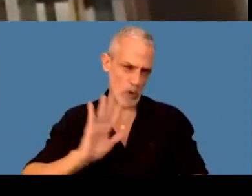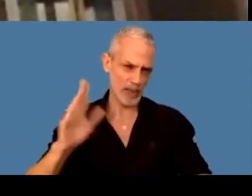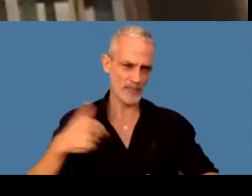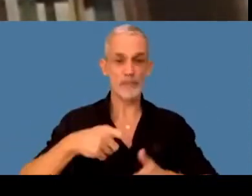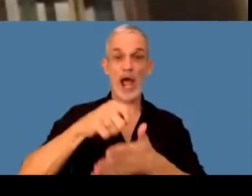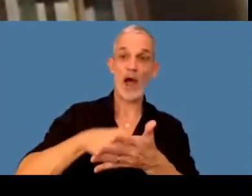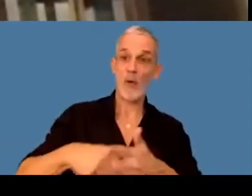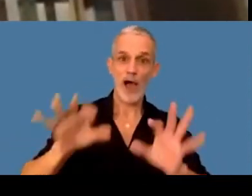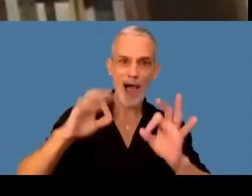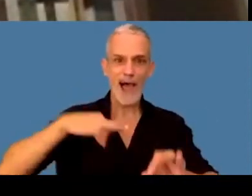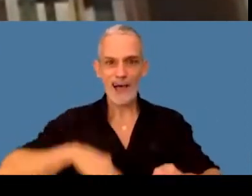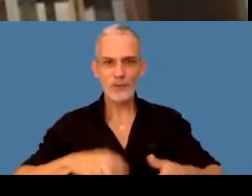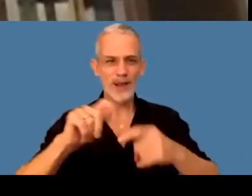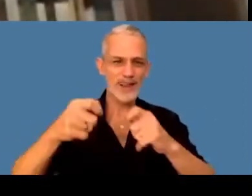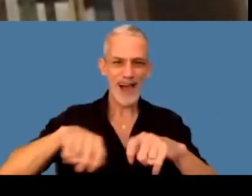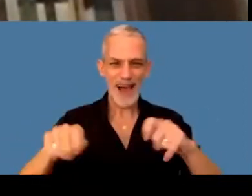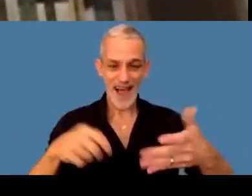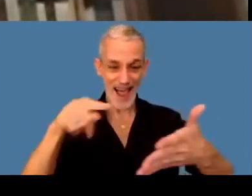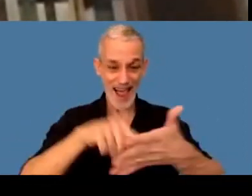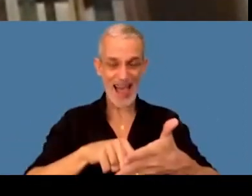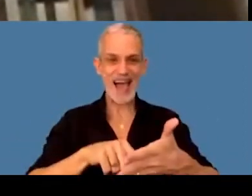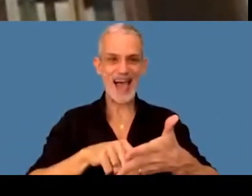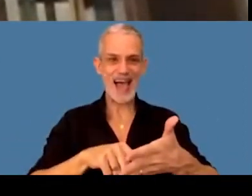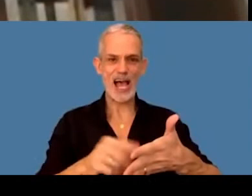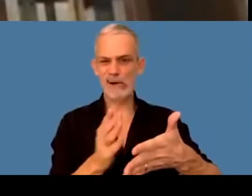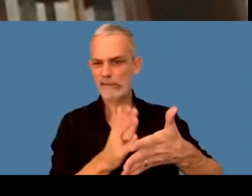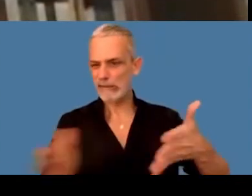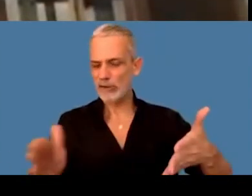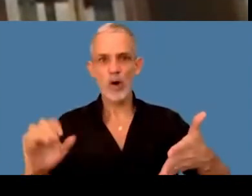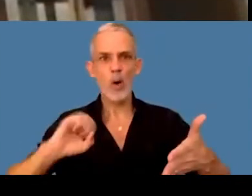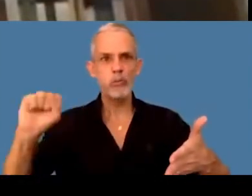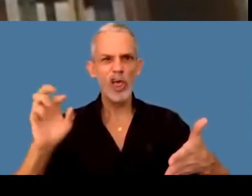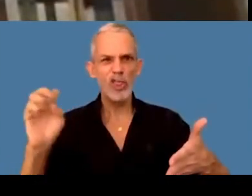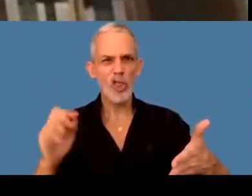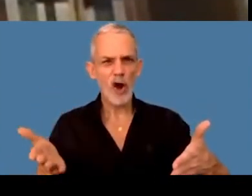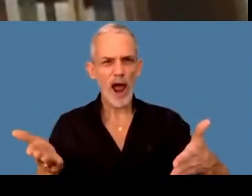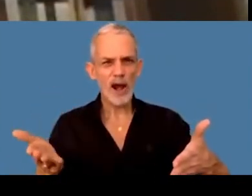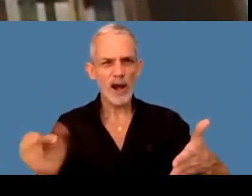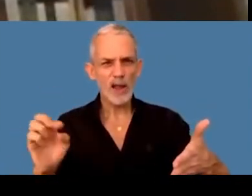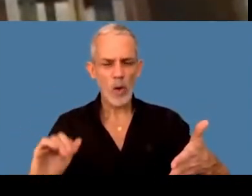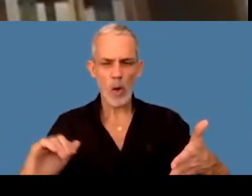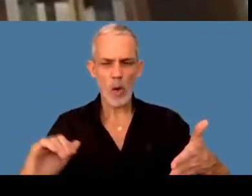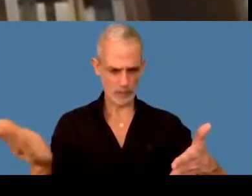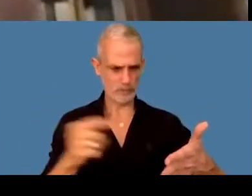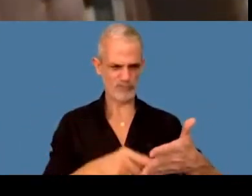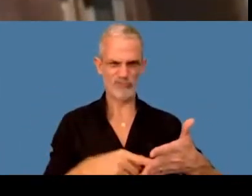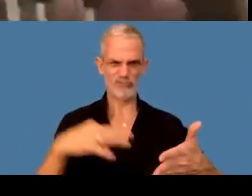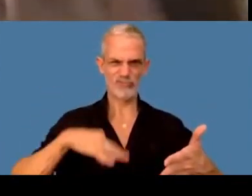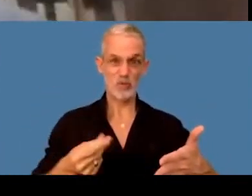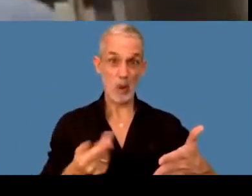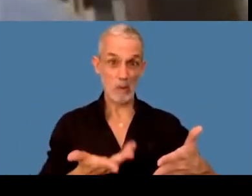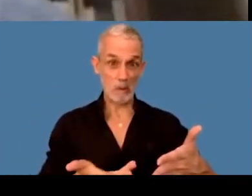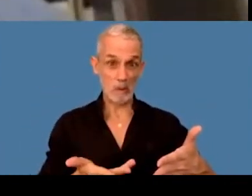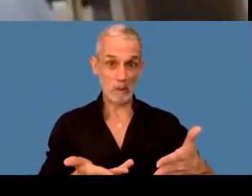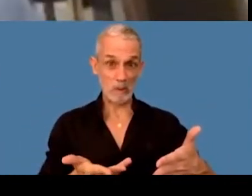algunos acuerdos e inmediatamente venía una devaluación. Y sabemos, les voy a